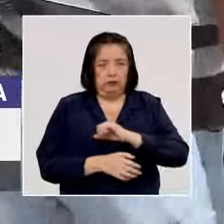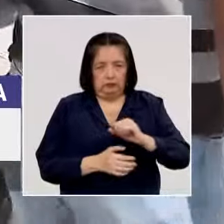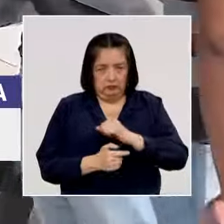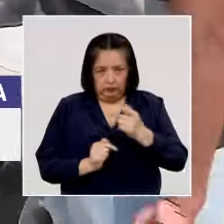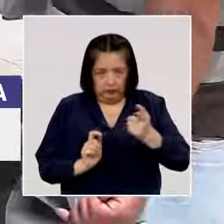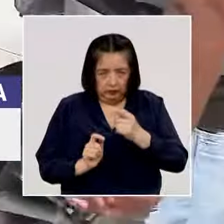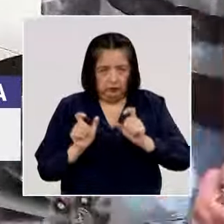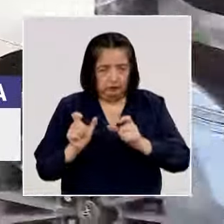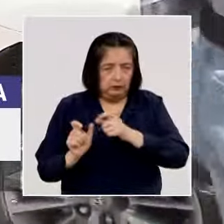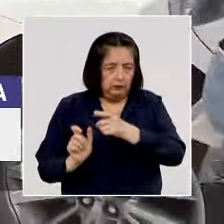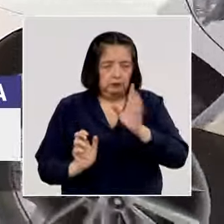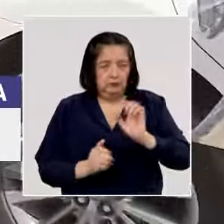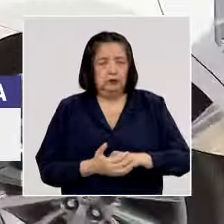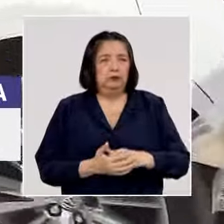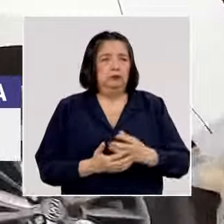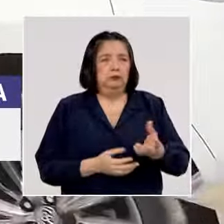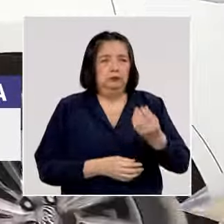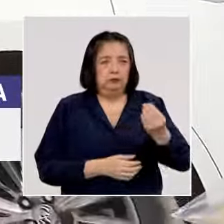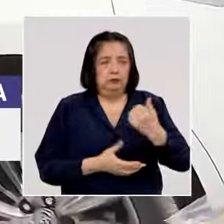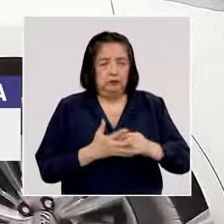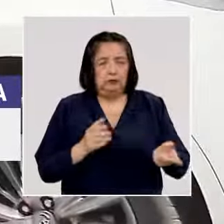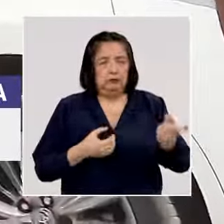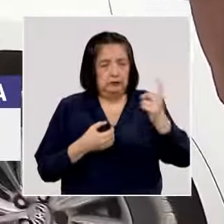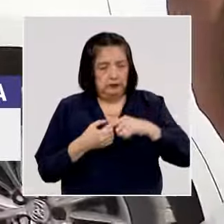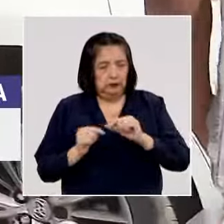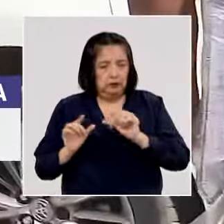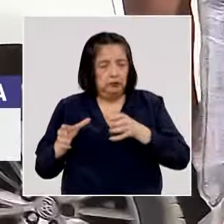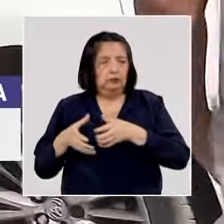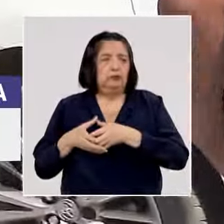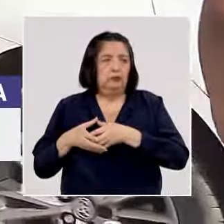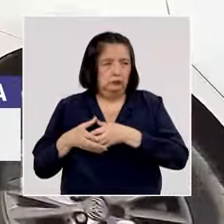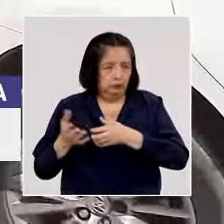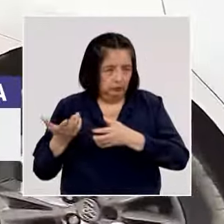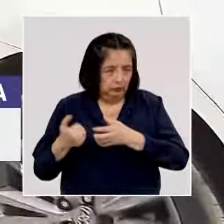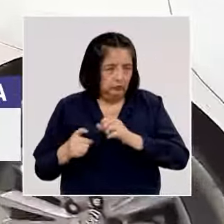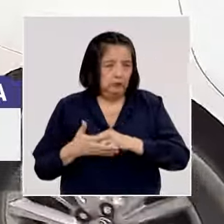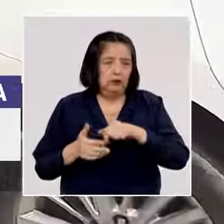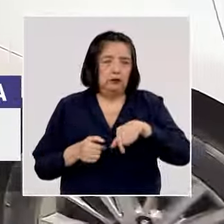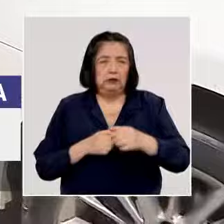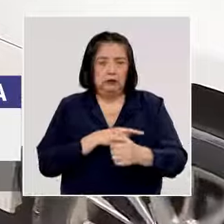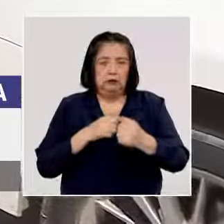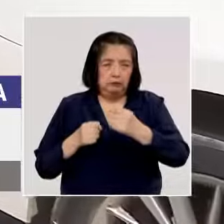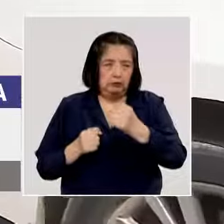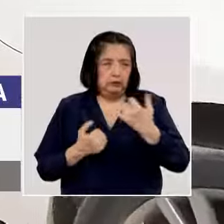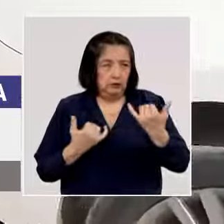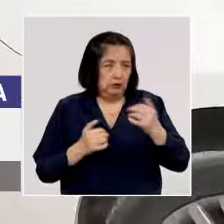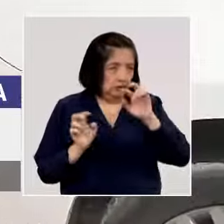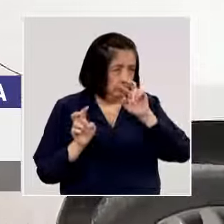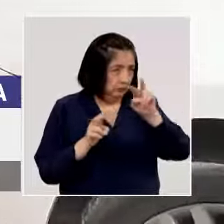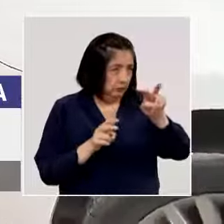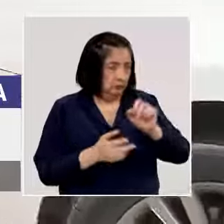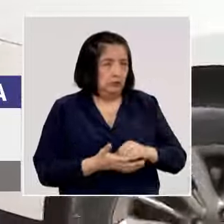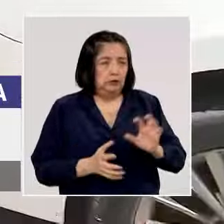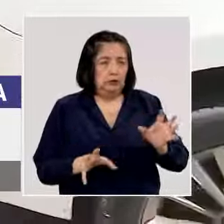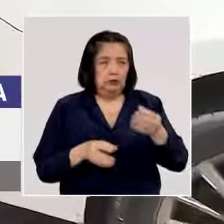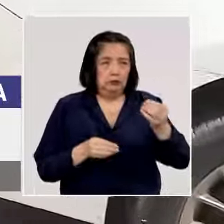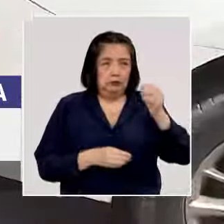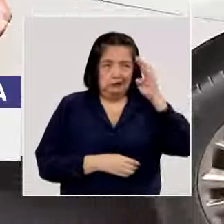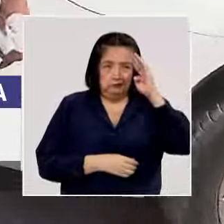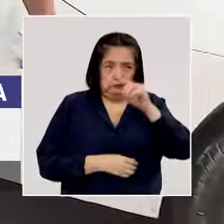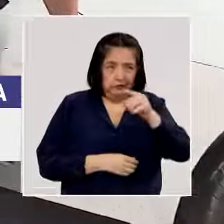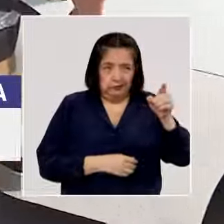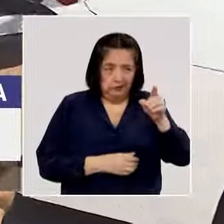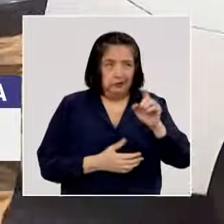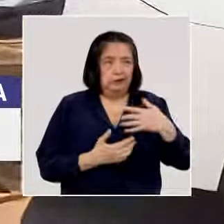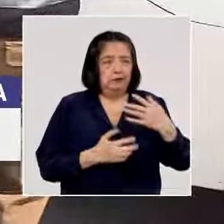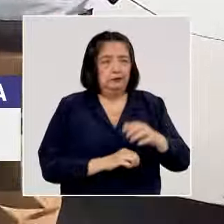estos sujetos por la presunta integración de la red criminal en el poder. Lo que estamos viendo en imágenes es cómo justamente la policía viene